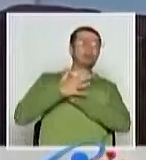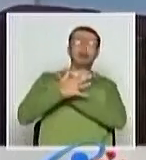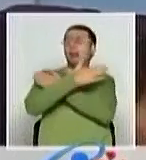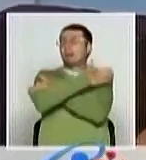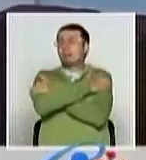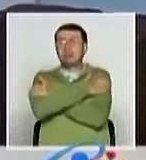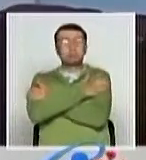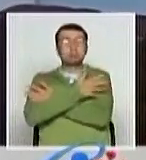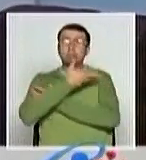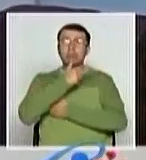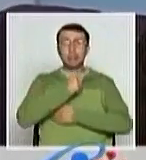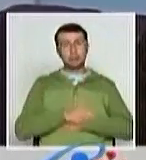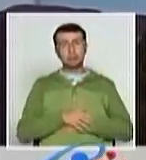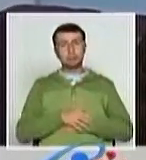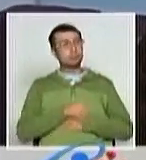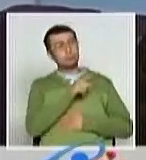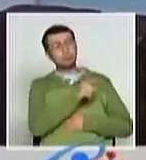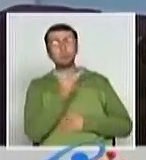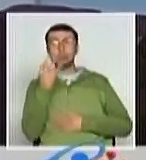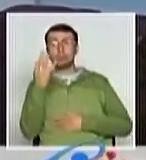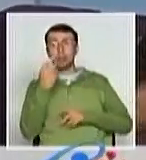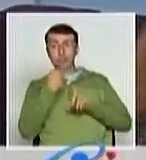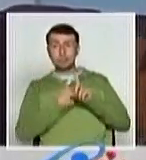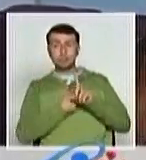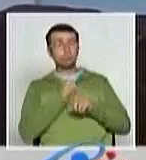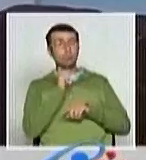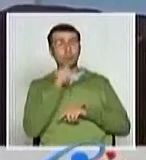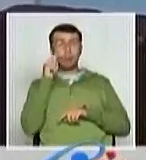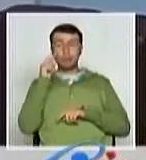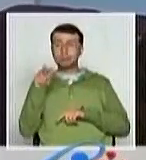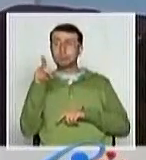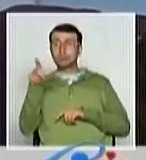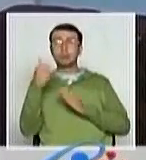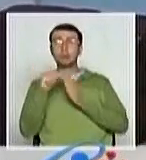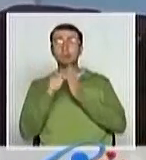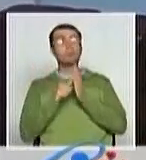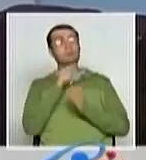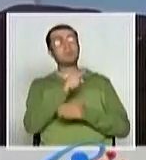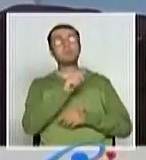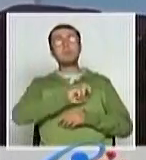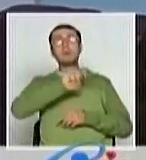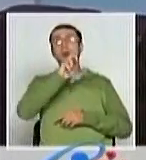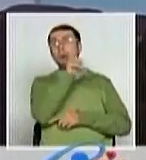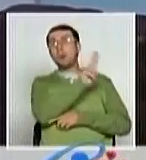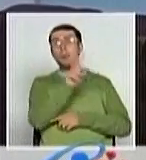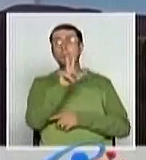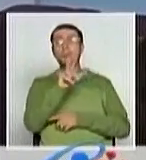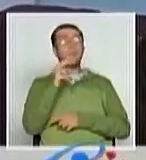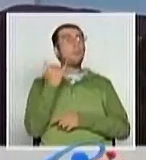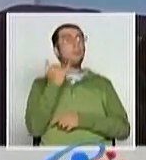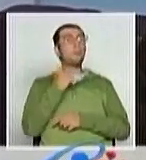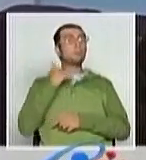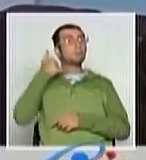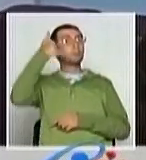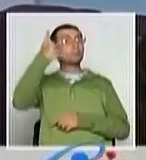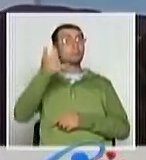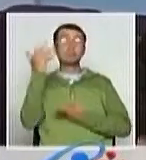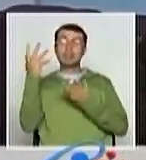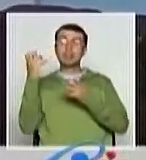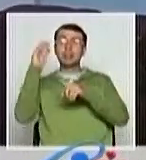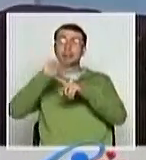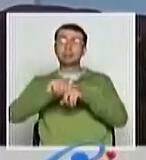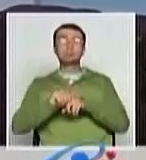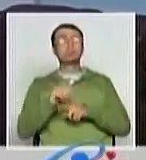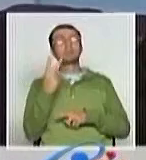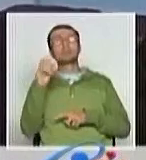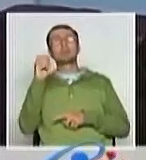ella vio nuestro programa hace 3 meses ella es del Norte del Valle solicitó una cita de hace 20 días llegó al parque médico Cuando